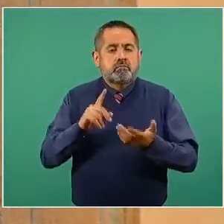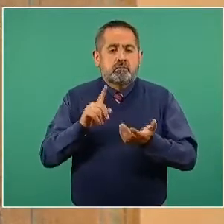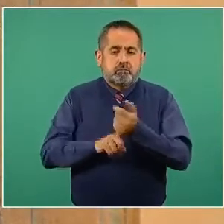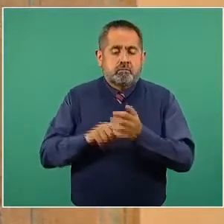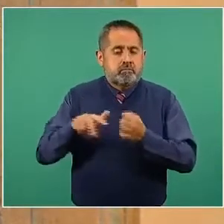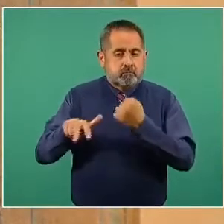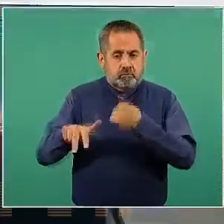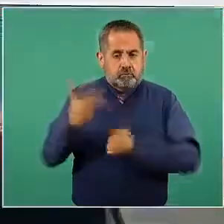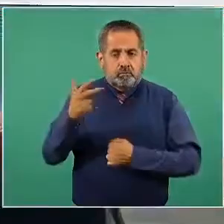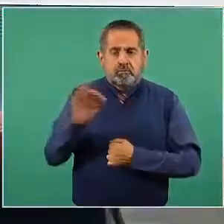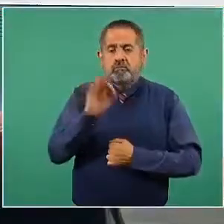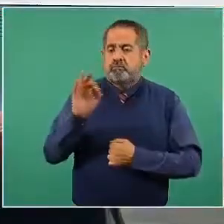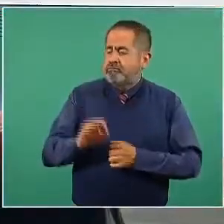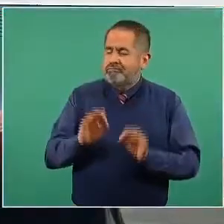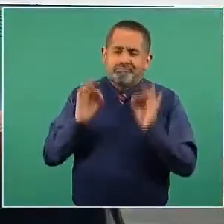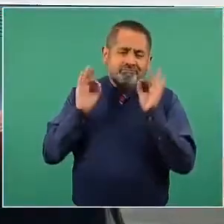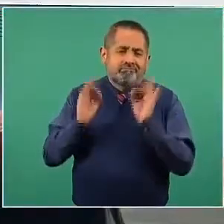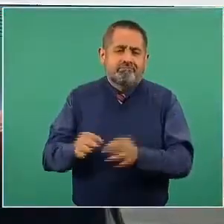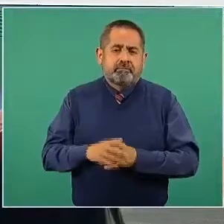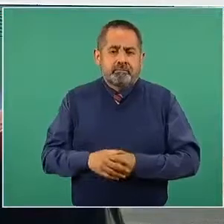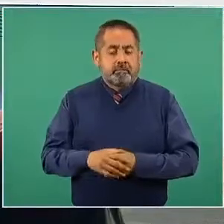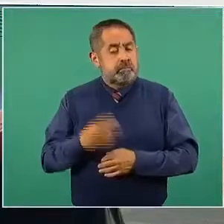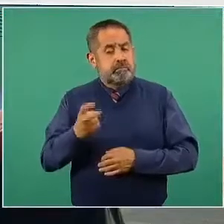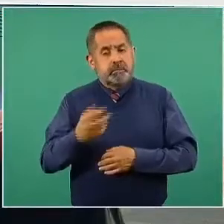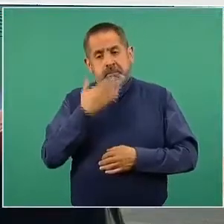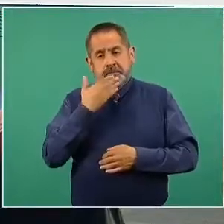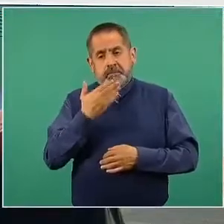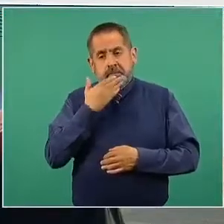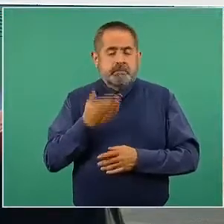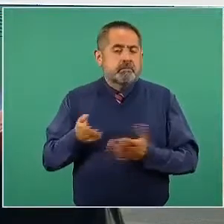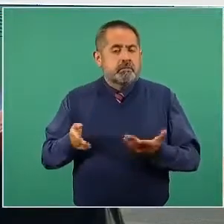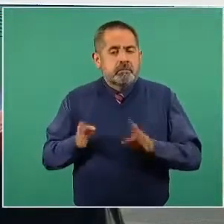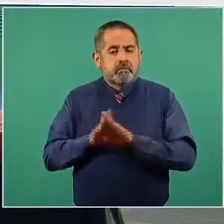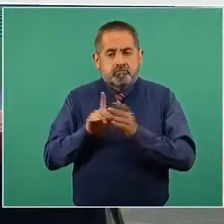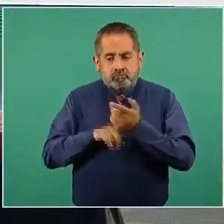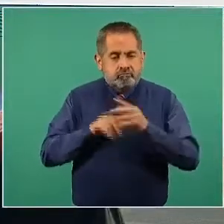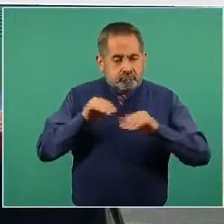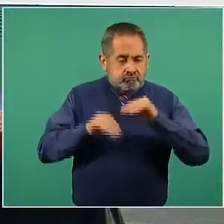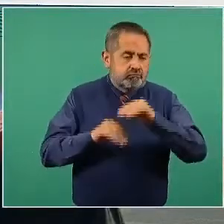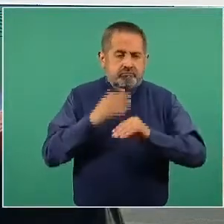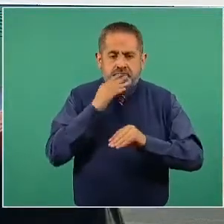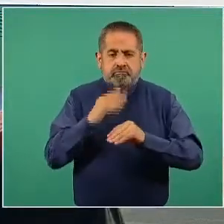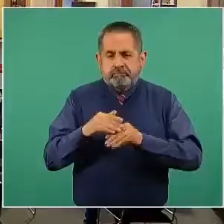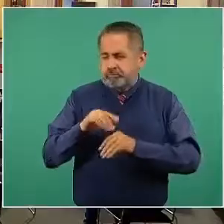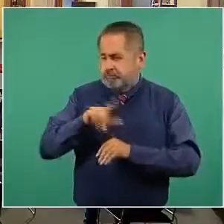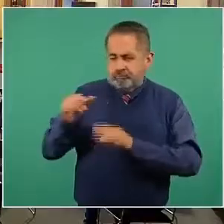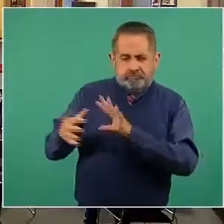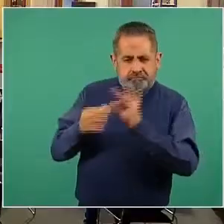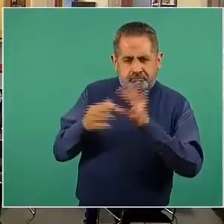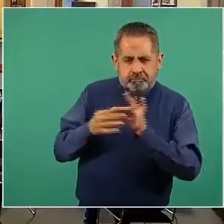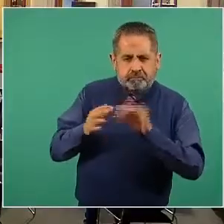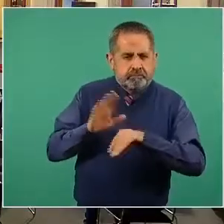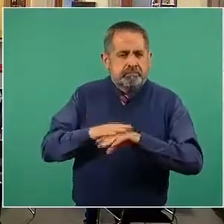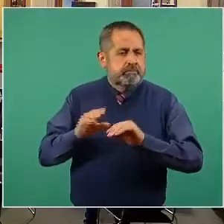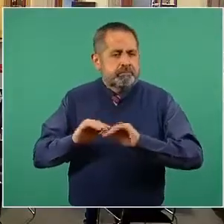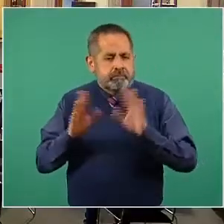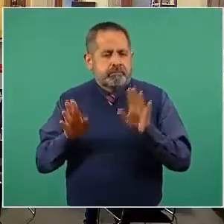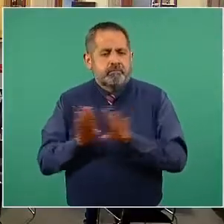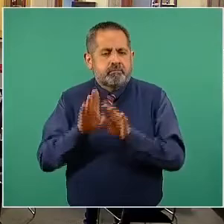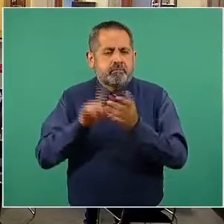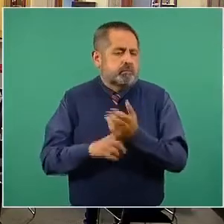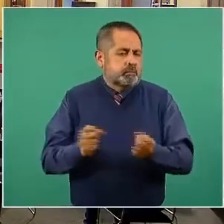un 13%, y este es entonces el avance que estamos teniendo. De seguro en el componente de vacunación nos estarán ampliando de manera importante